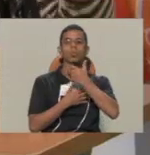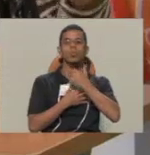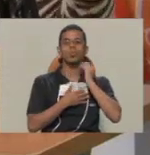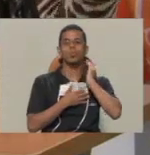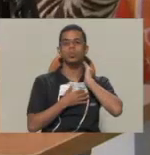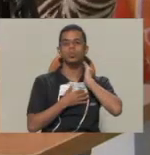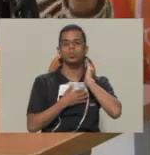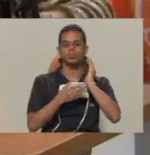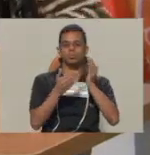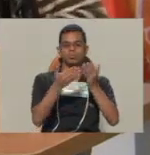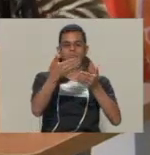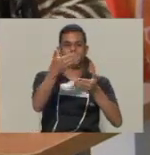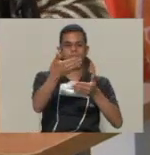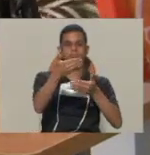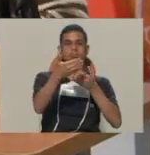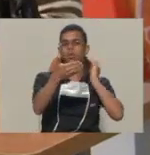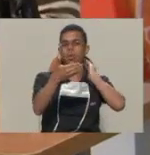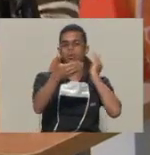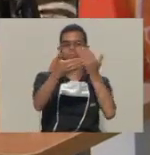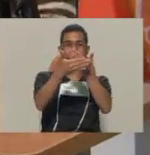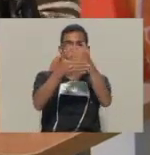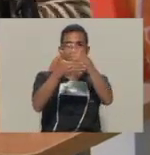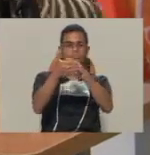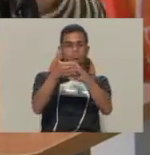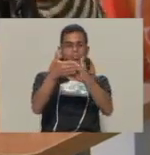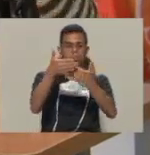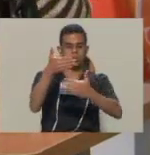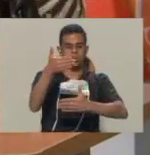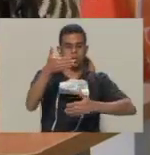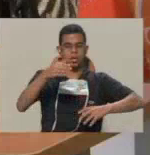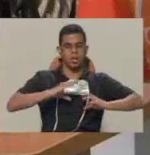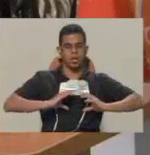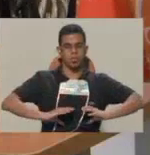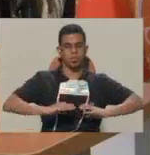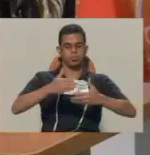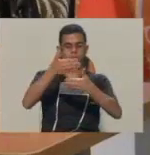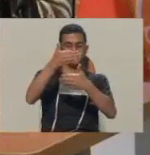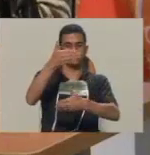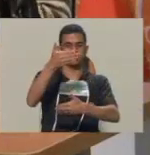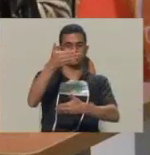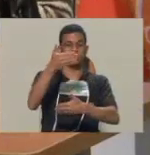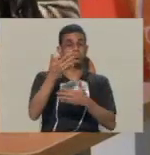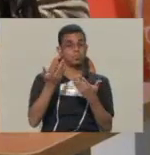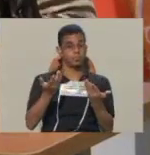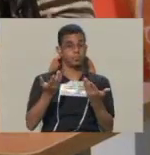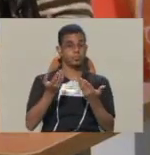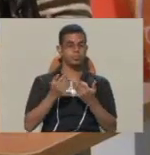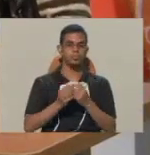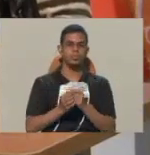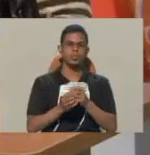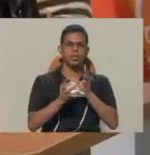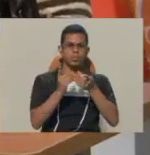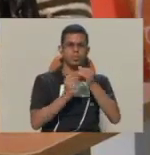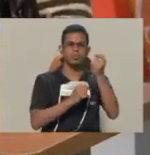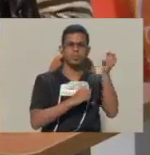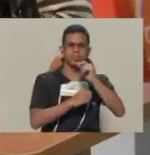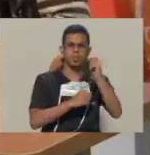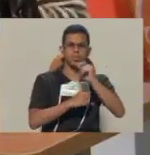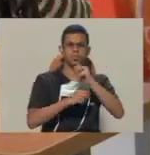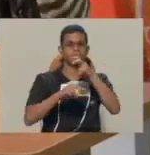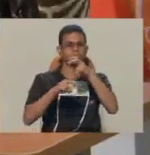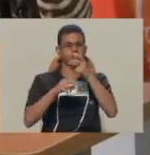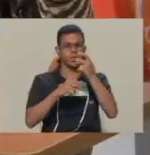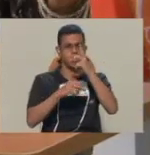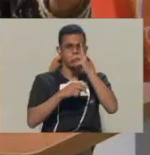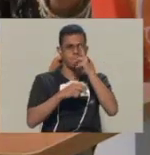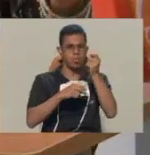la parte superior del tronco. Otra de las cosas que vamos a ir haciendo según la edad, ¿verdad?, o los meses que tenga nuestro bebé,